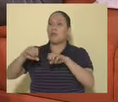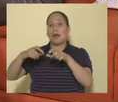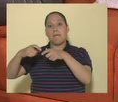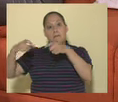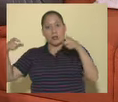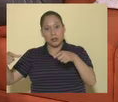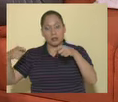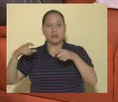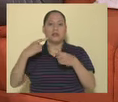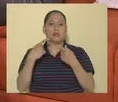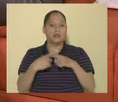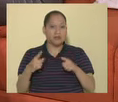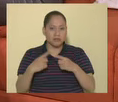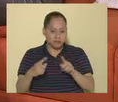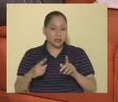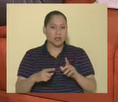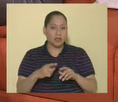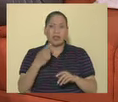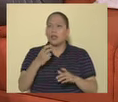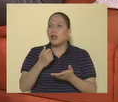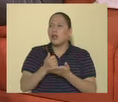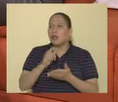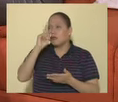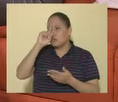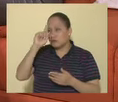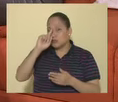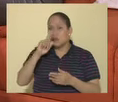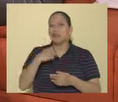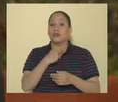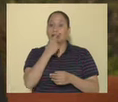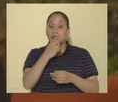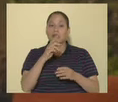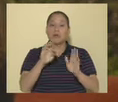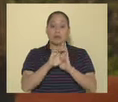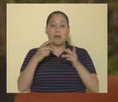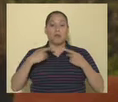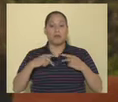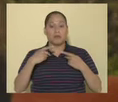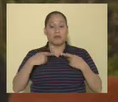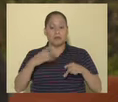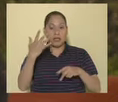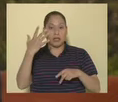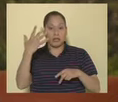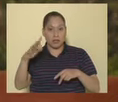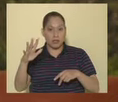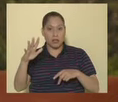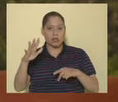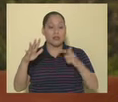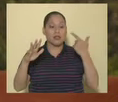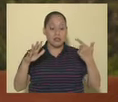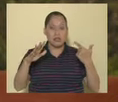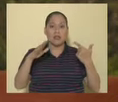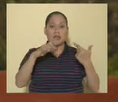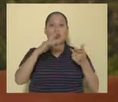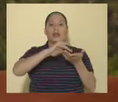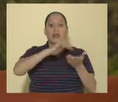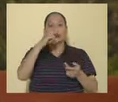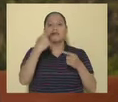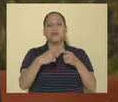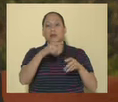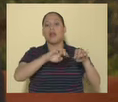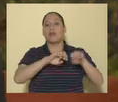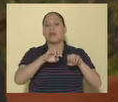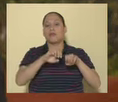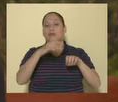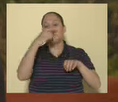empresarios, microempresarios, y como les decía, o sea, 7 de cada 10 empleos los genera la microempresa,